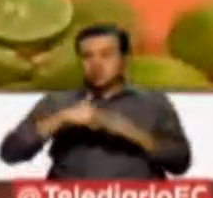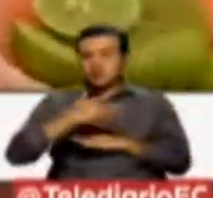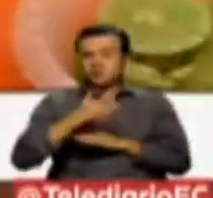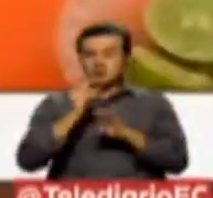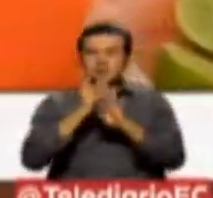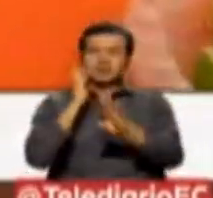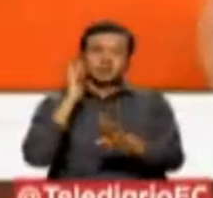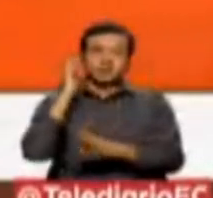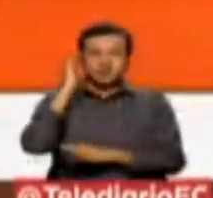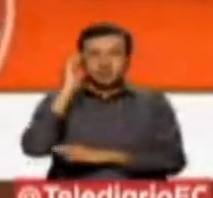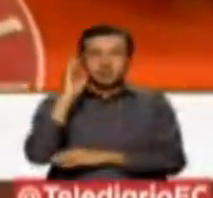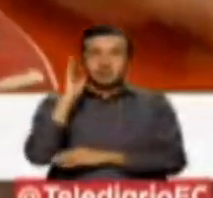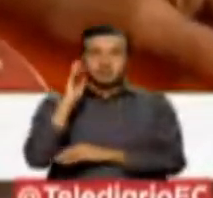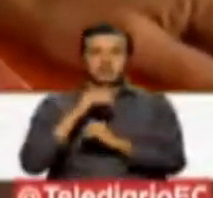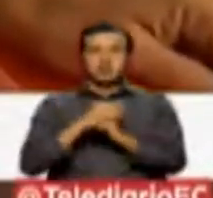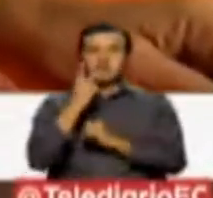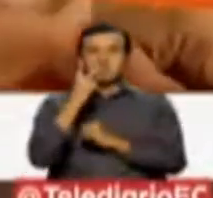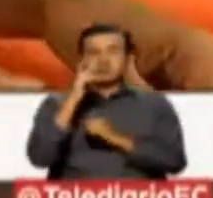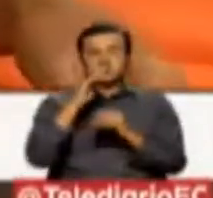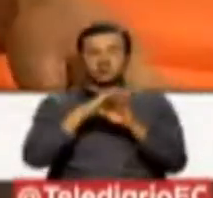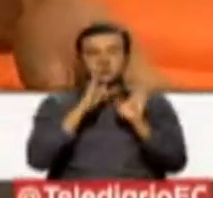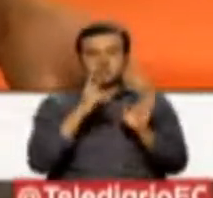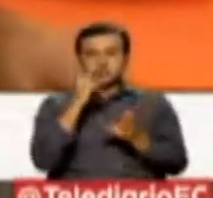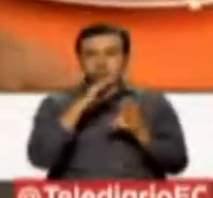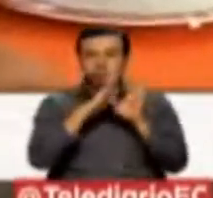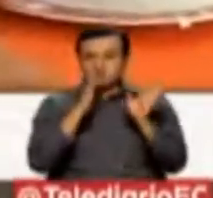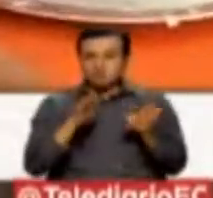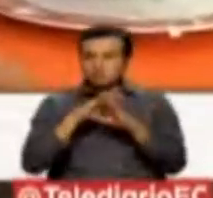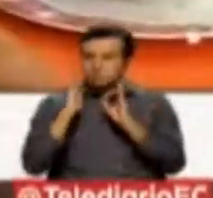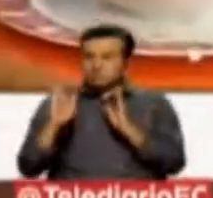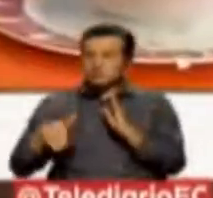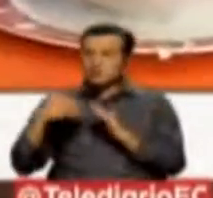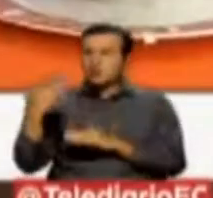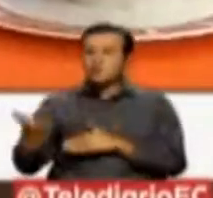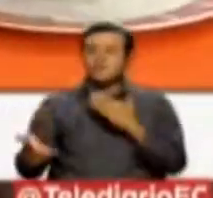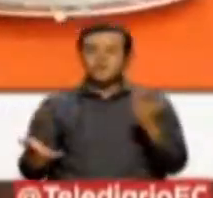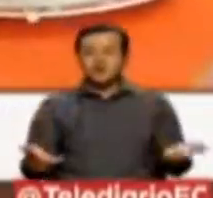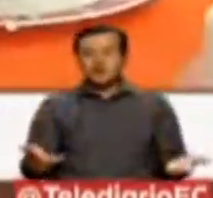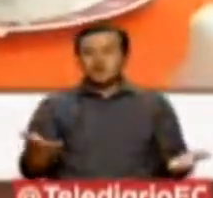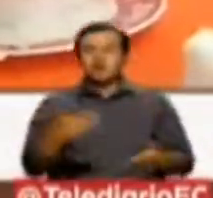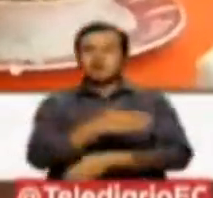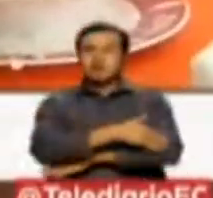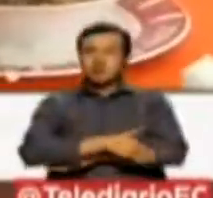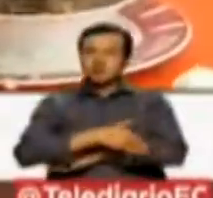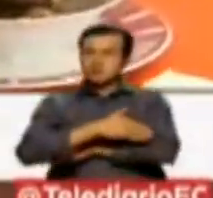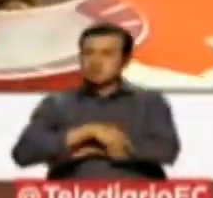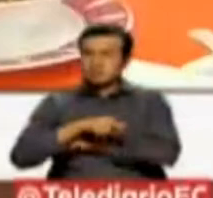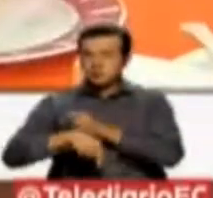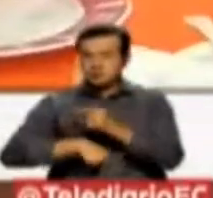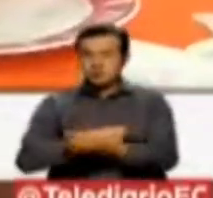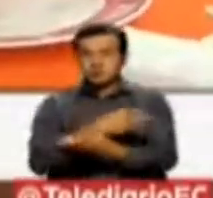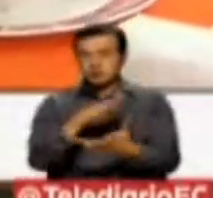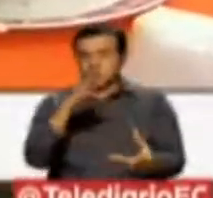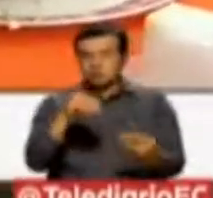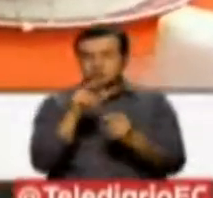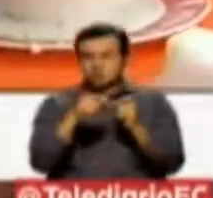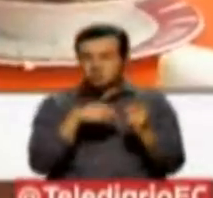haciendo fila, no sé. Dice ella que pone 2 mesas afuera para en la vereda poder servir y alcanzar